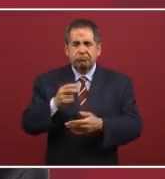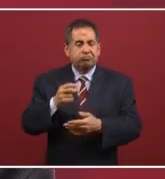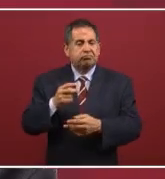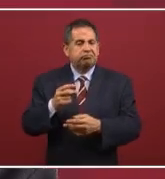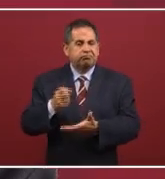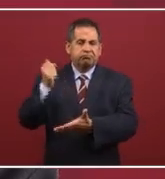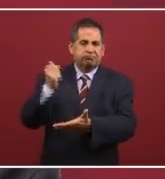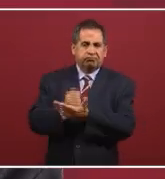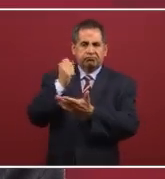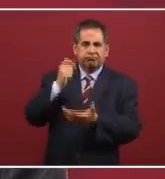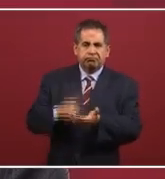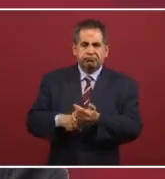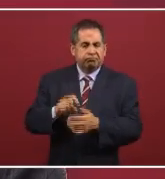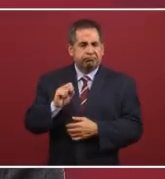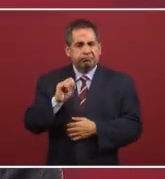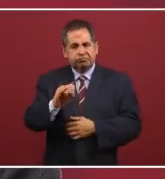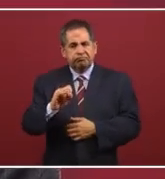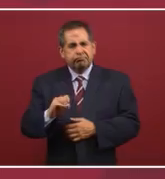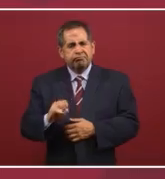el tratado.